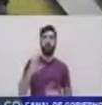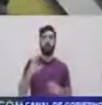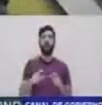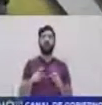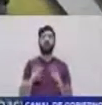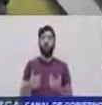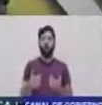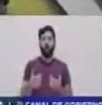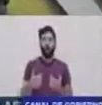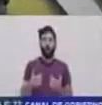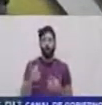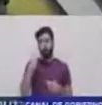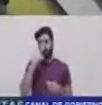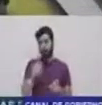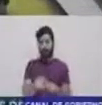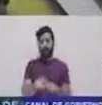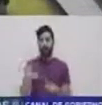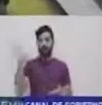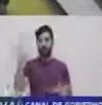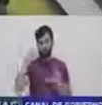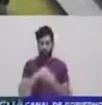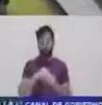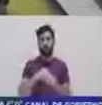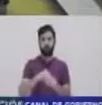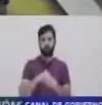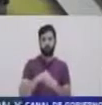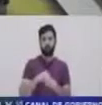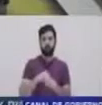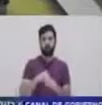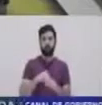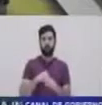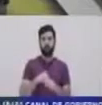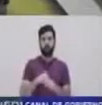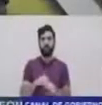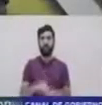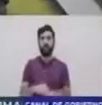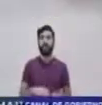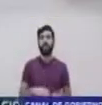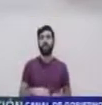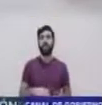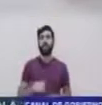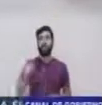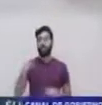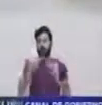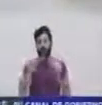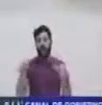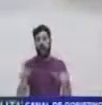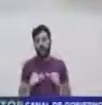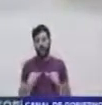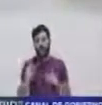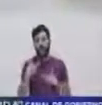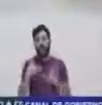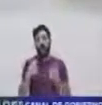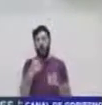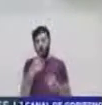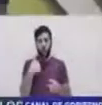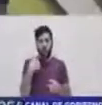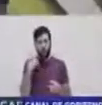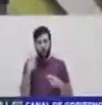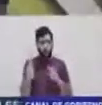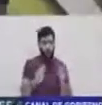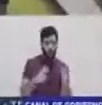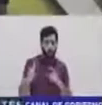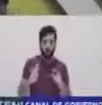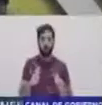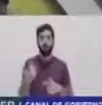últimos tiempos han llamado infoética, ¿verdad? O ética aplicada a lo que es el área virtual, tecnológica o